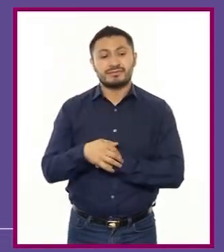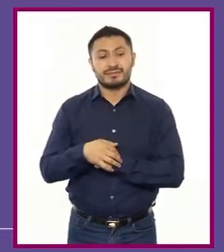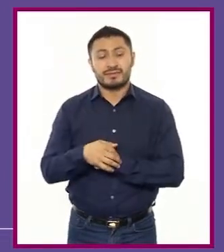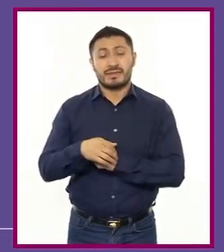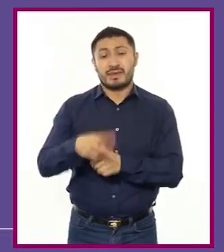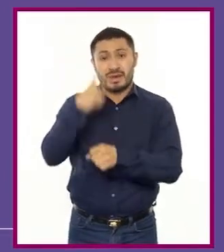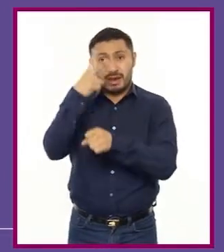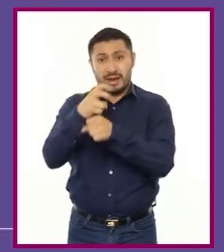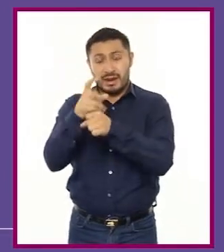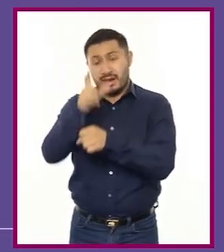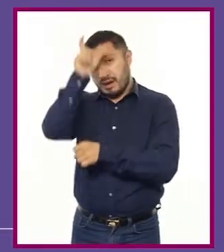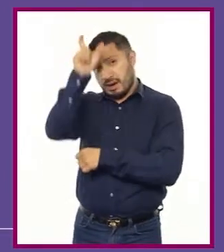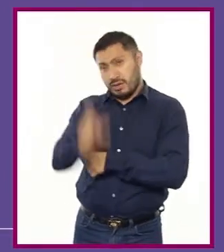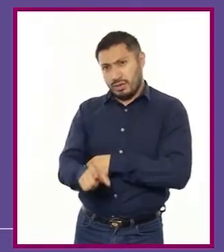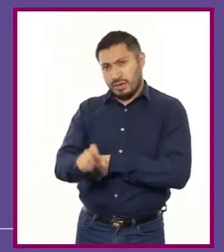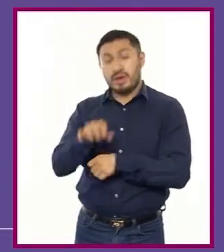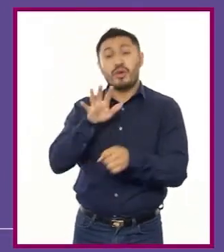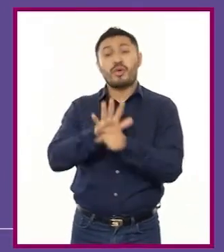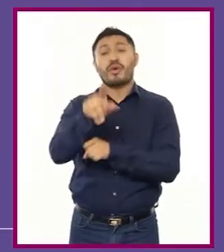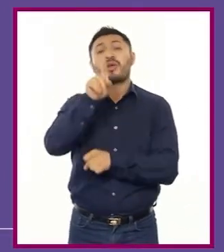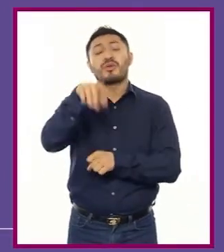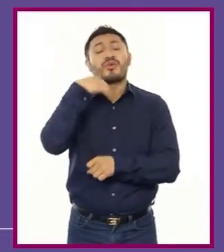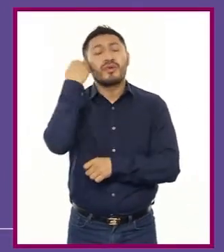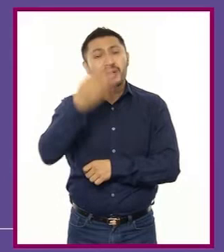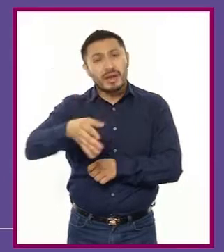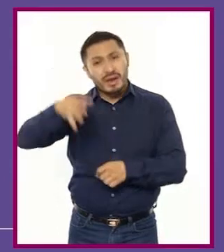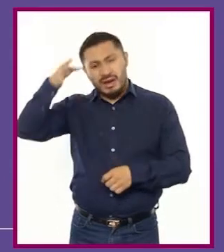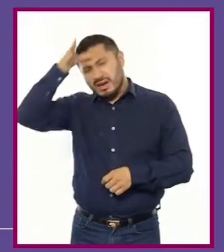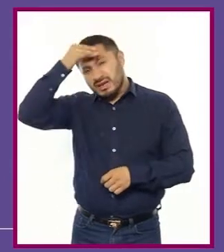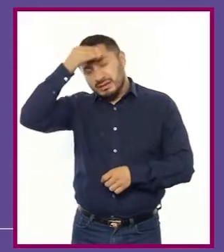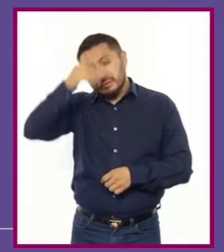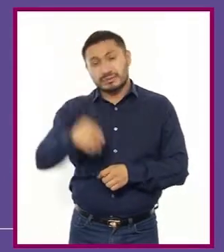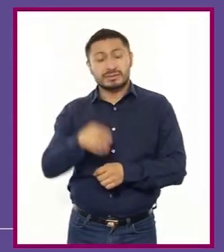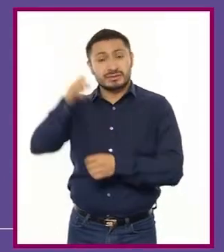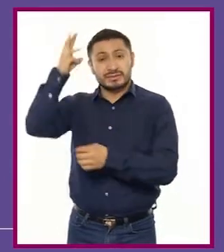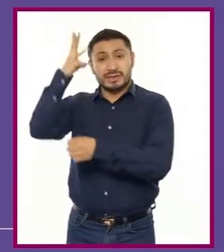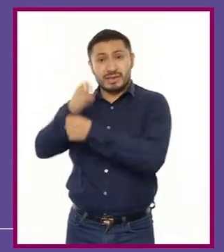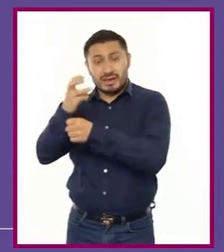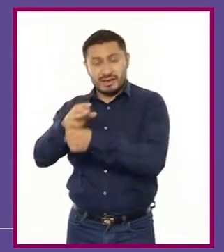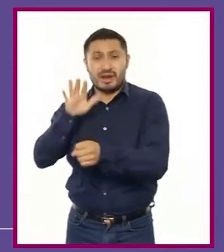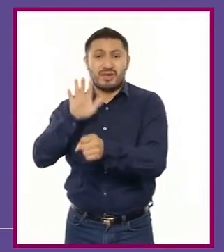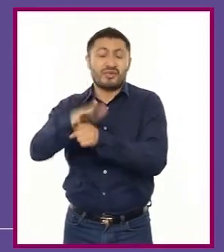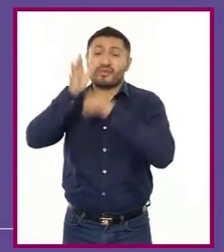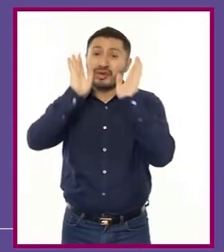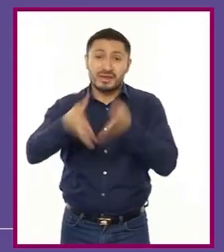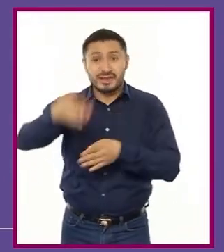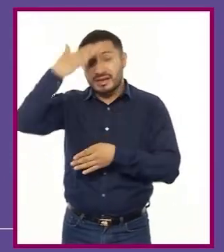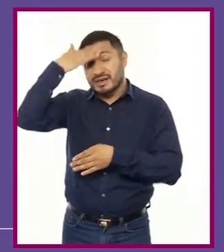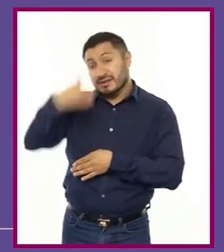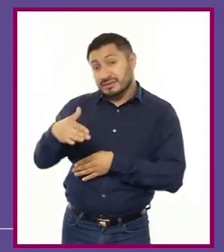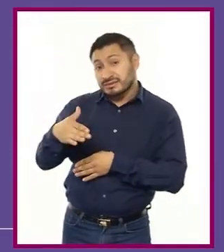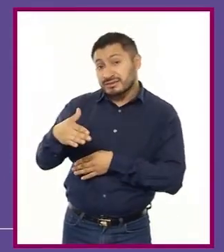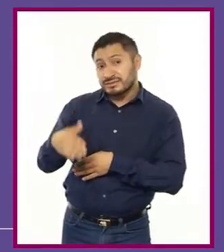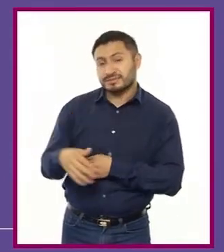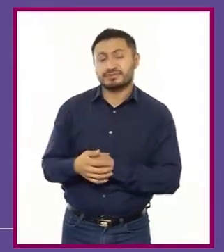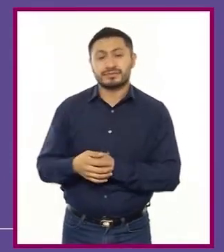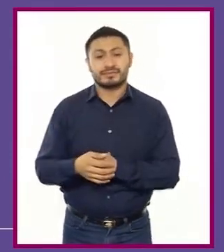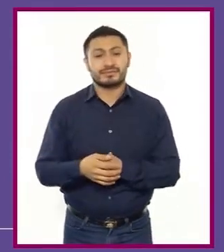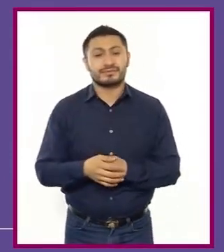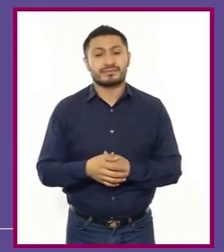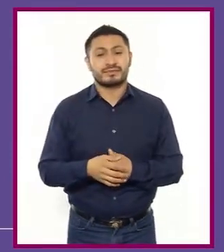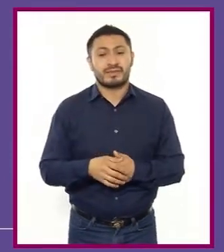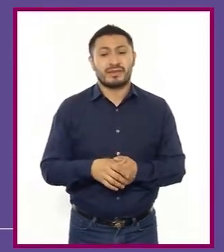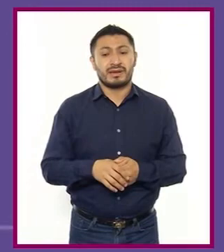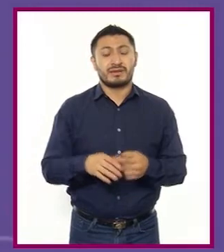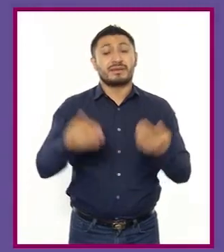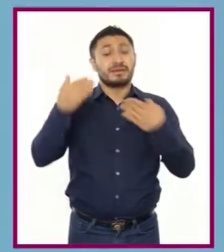saber, Q. Y en la tercera, lo que aprenderán, A. Acerca de los documentos que garantizan